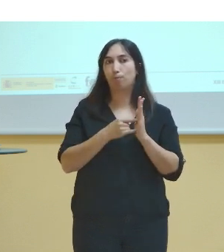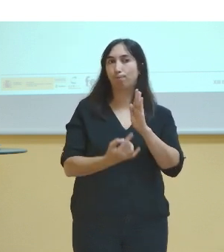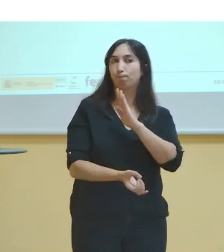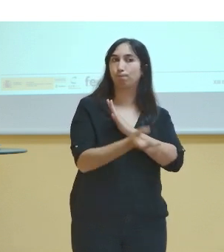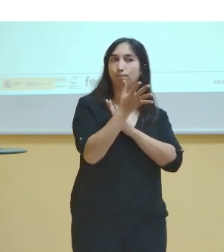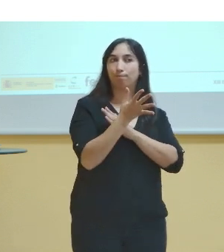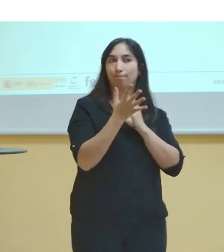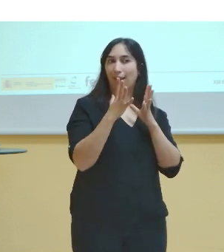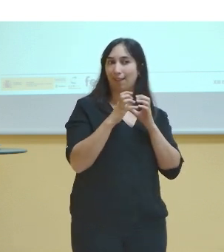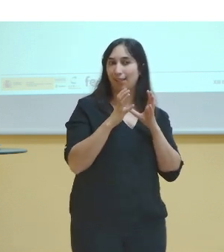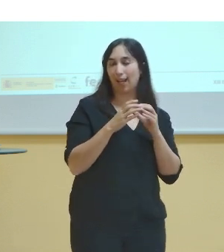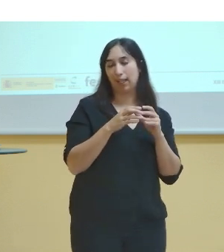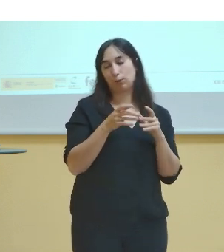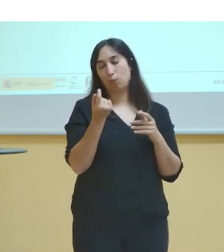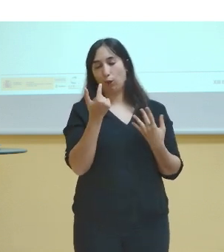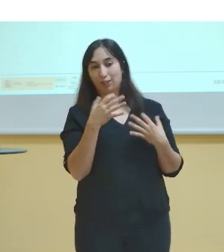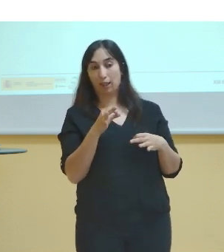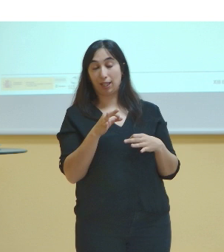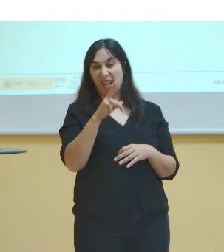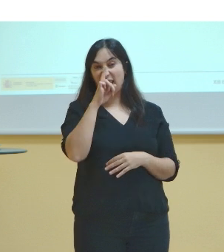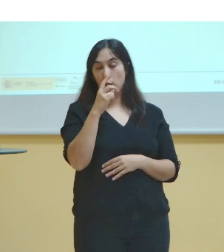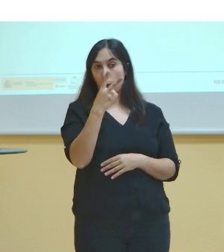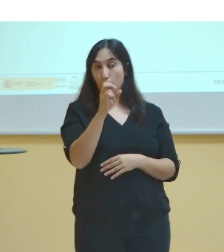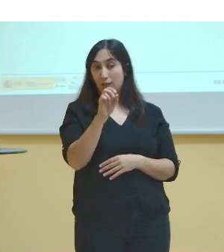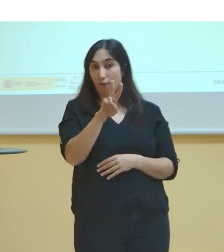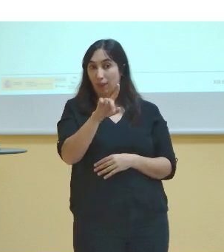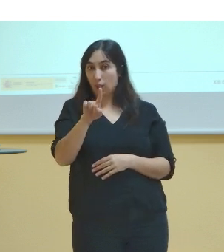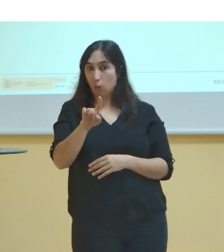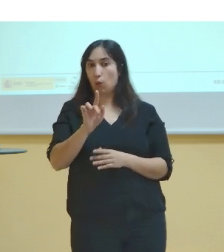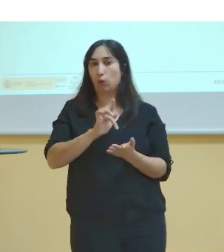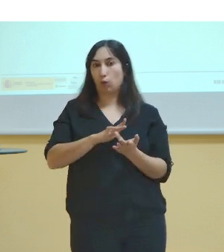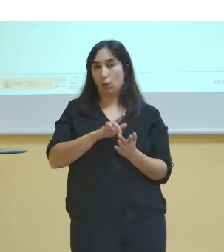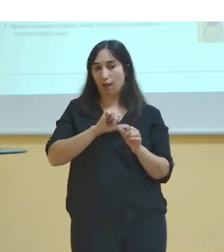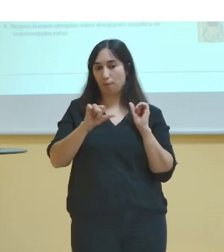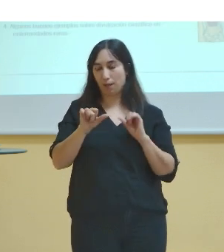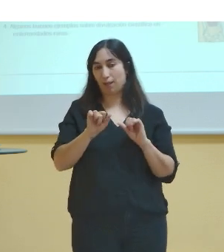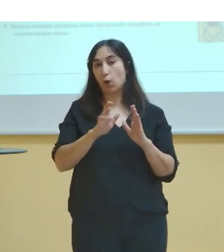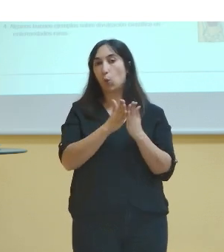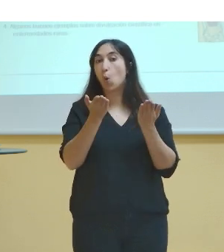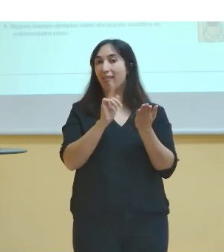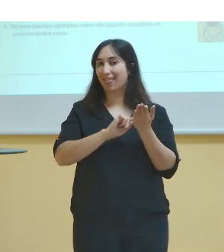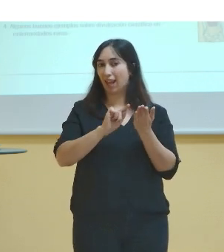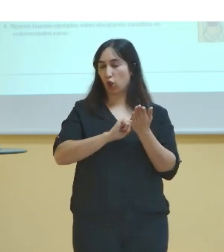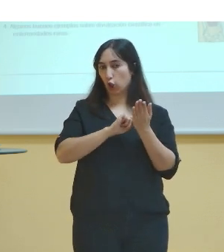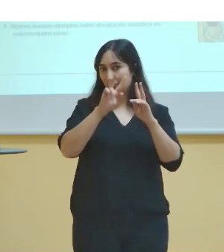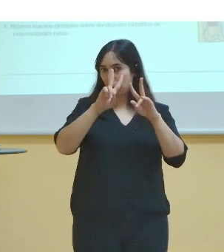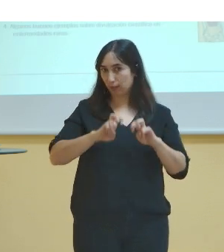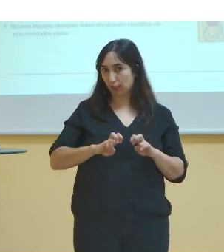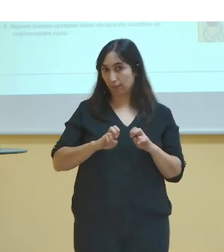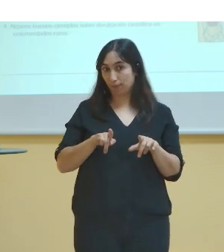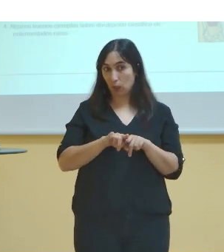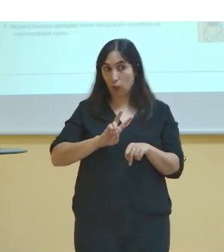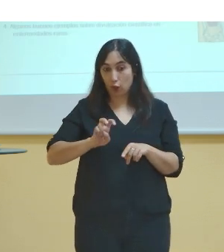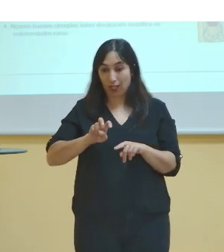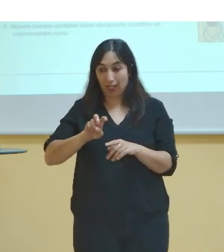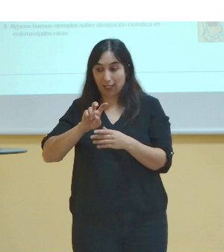muy entusiasta y muy modesta que hacemos desde el año 2021, que son los cuadernos de investigación. Pero claro, como todas las iniciativas, pues